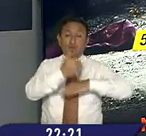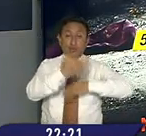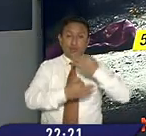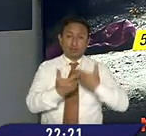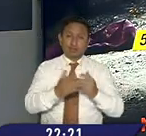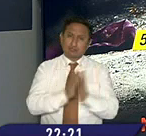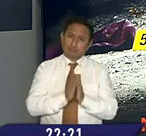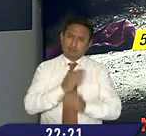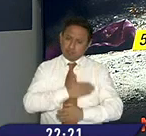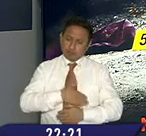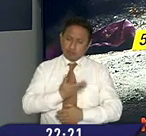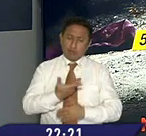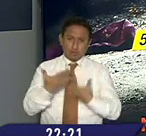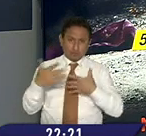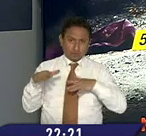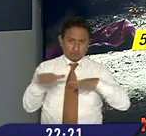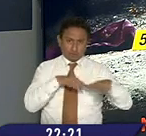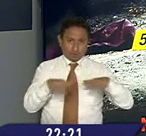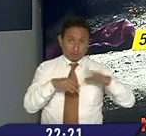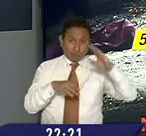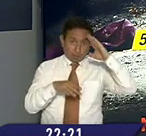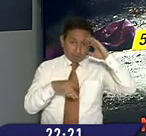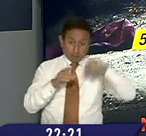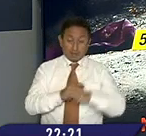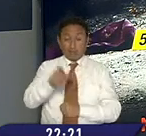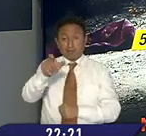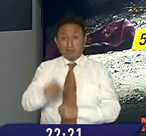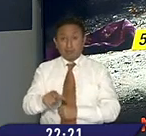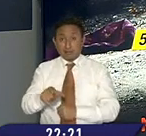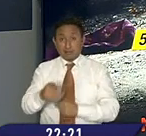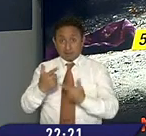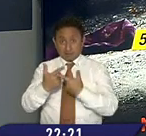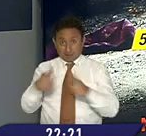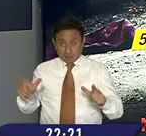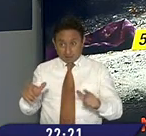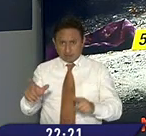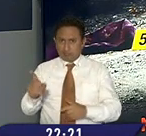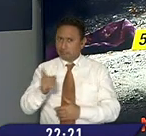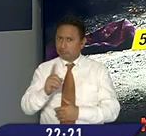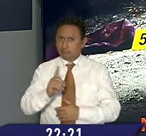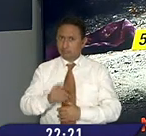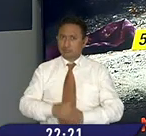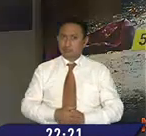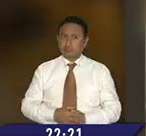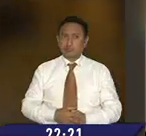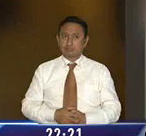trabajar de forma coordinada para evitar que los delincuentes vuelvan a las calles.